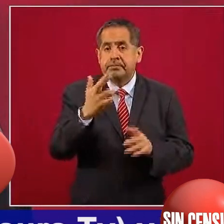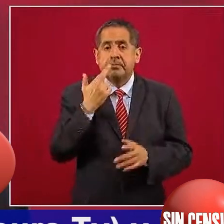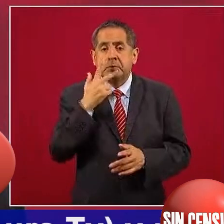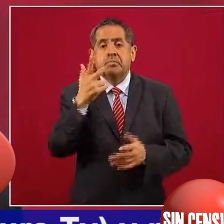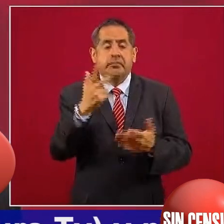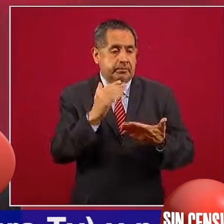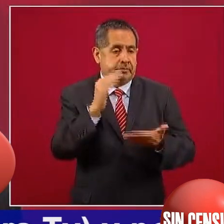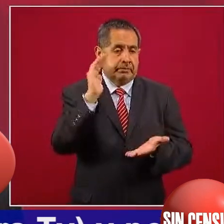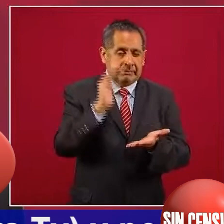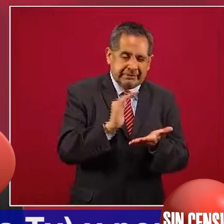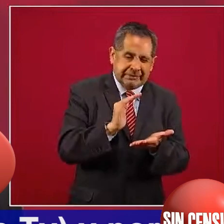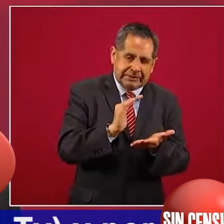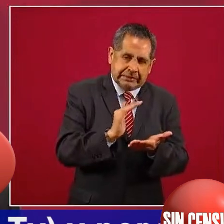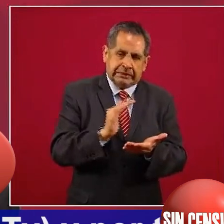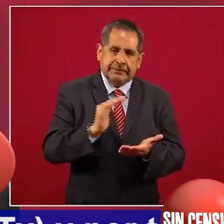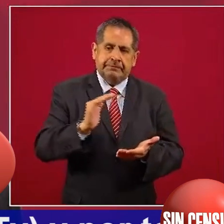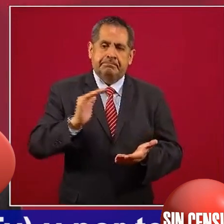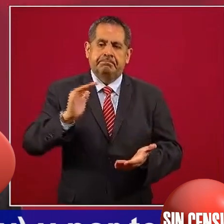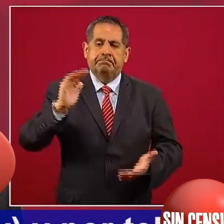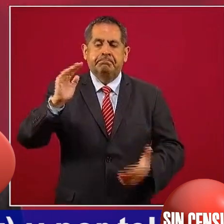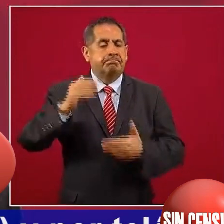vamos hacia adelante.